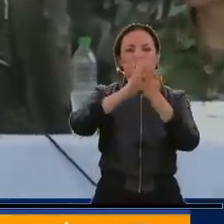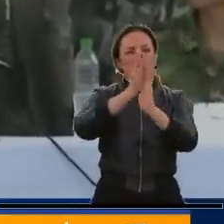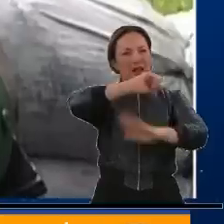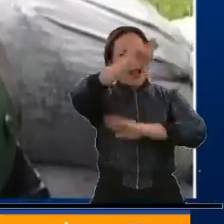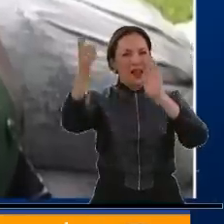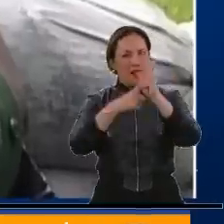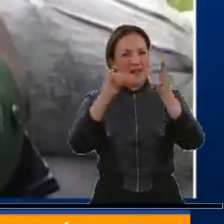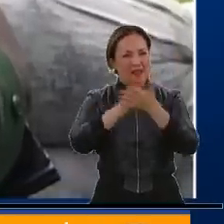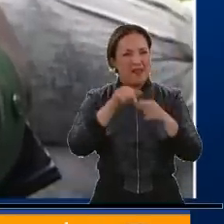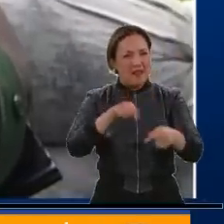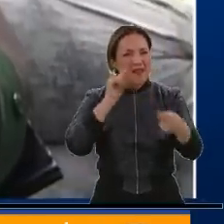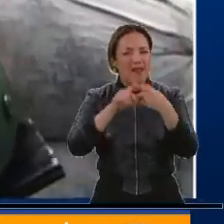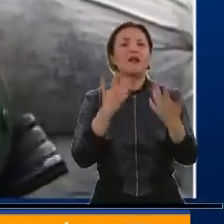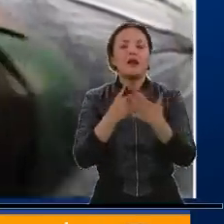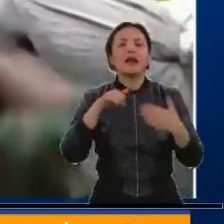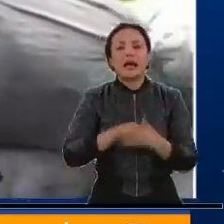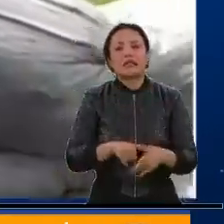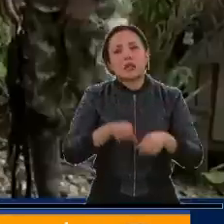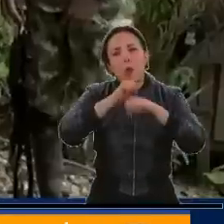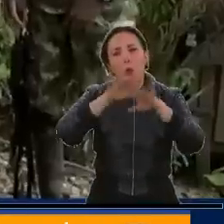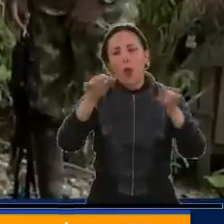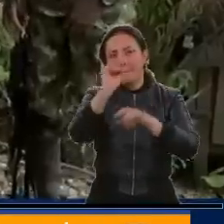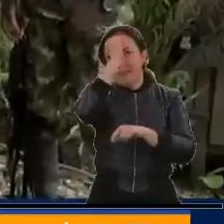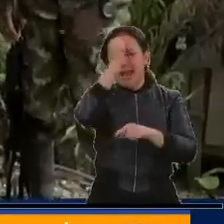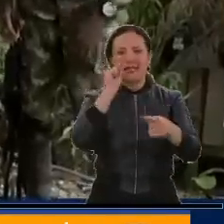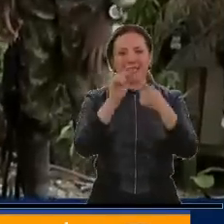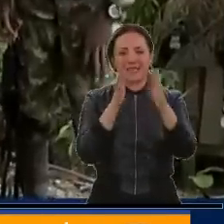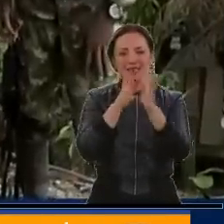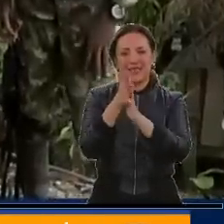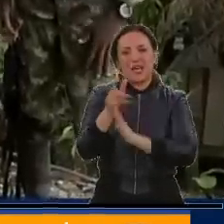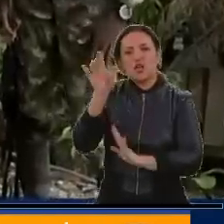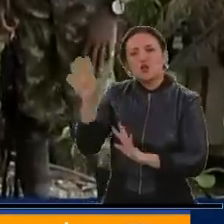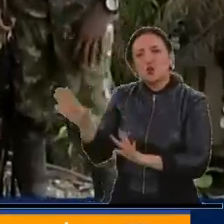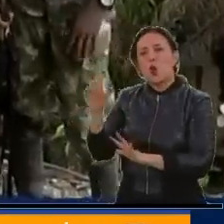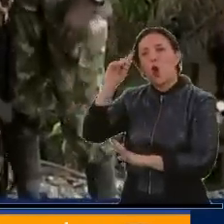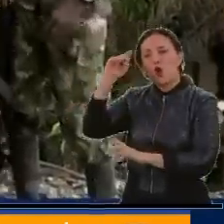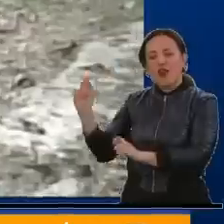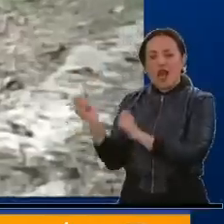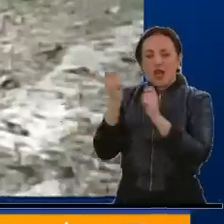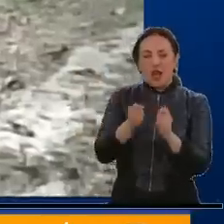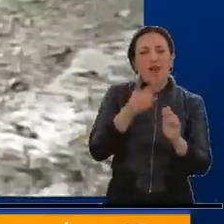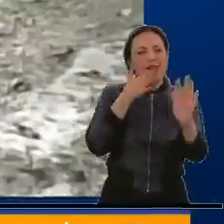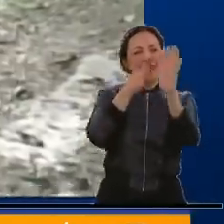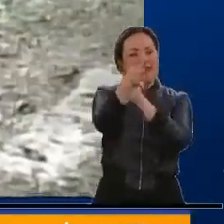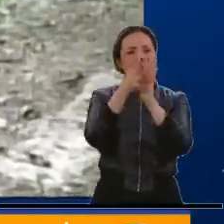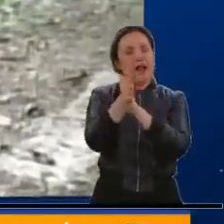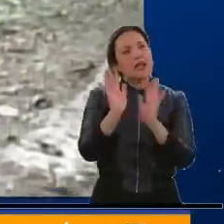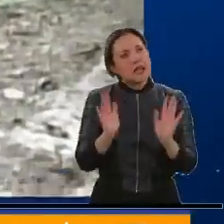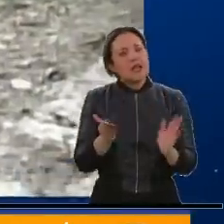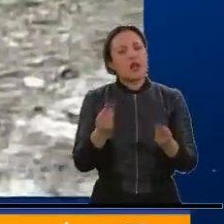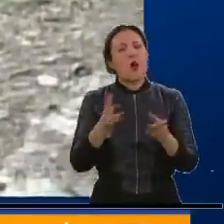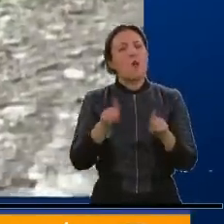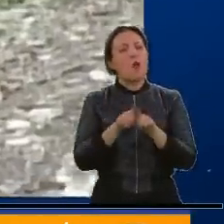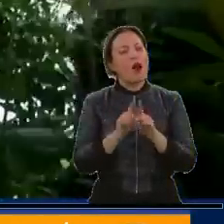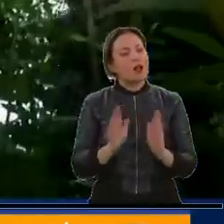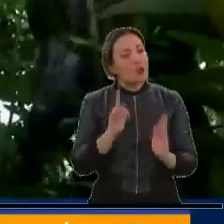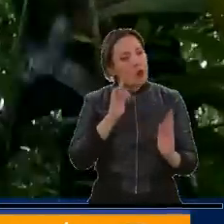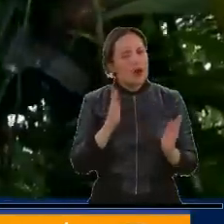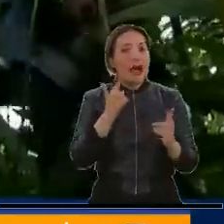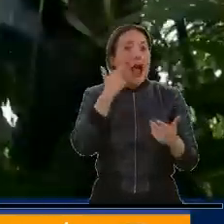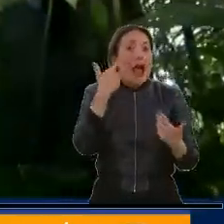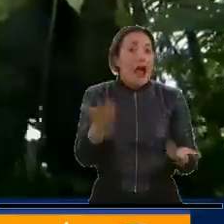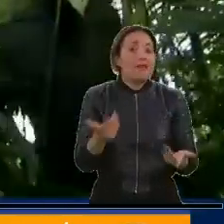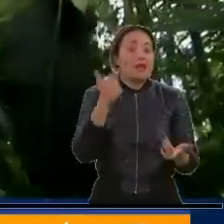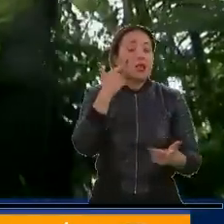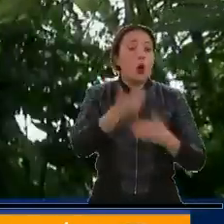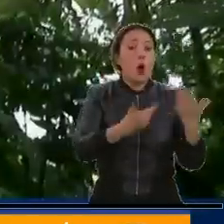los anuncios principales de esta declaración del gobierno, y yo creo que recompone un poco la idea. Vamos a ver cómo reacciona